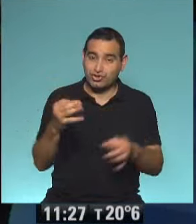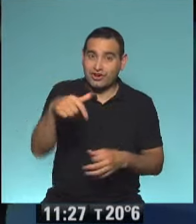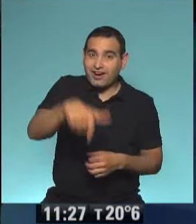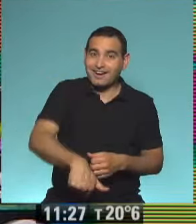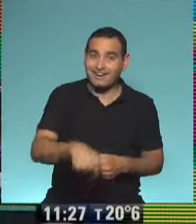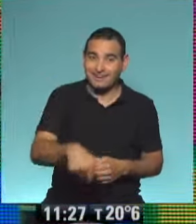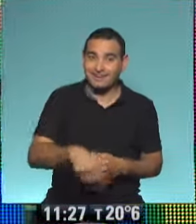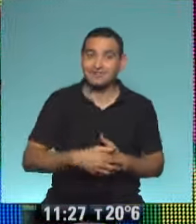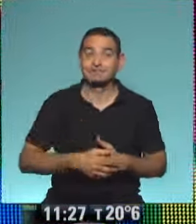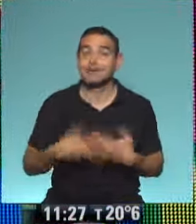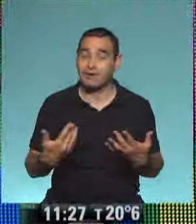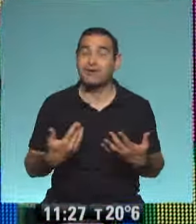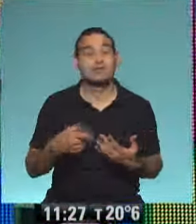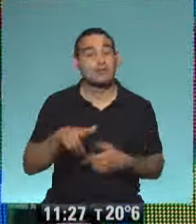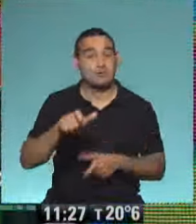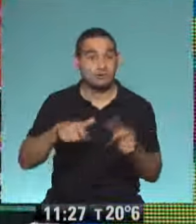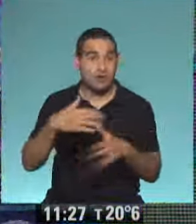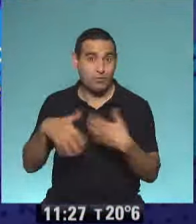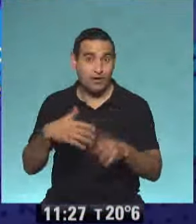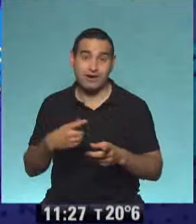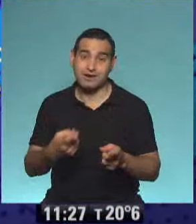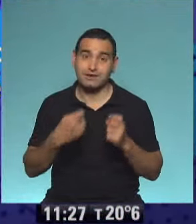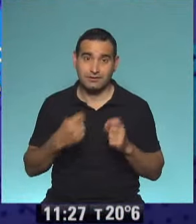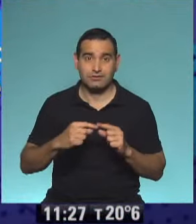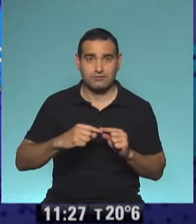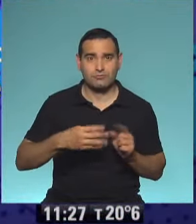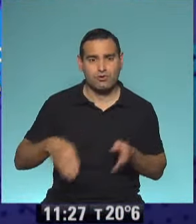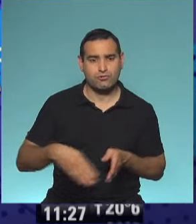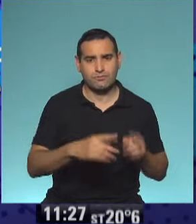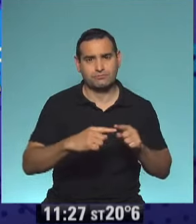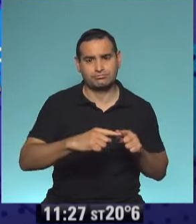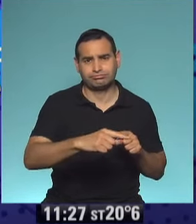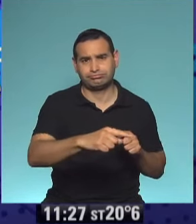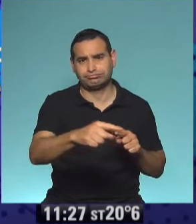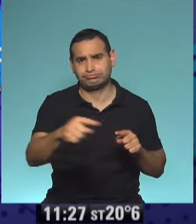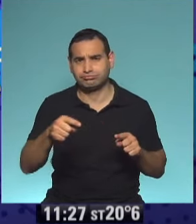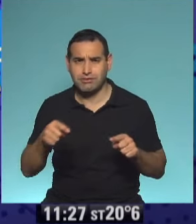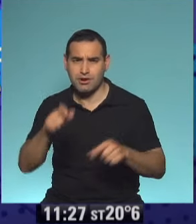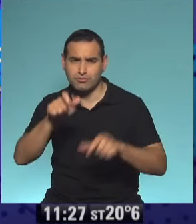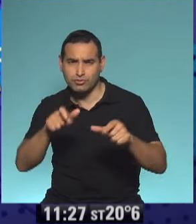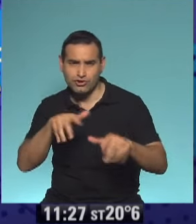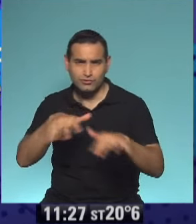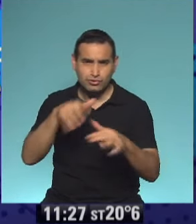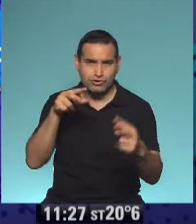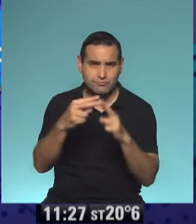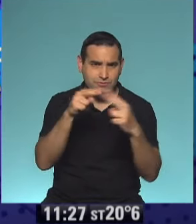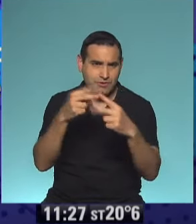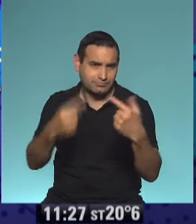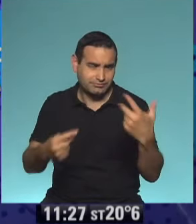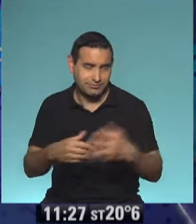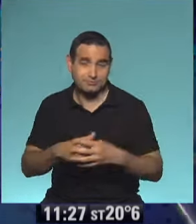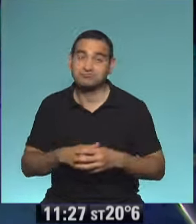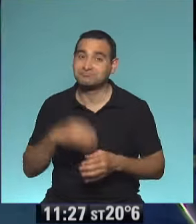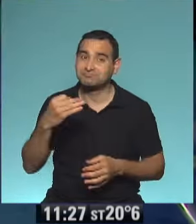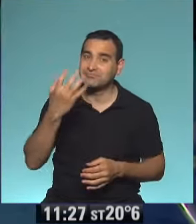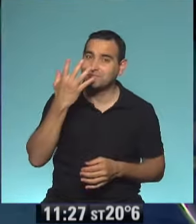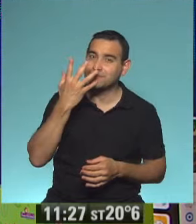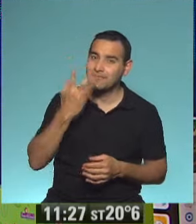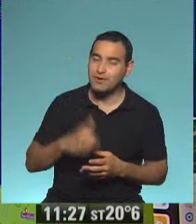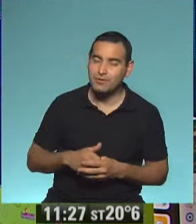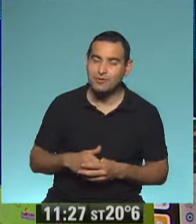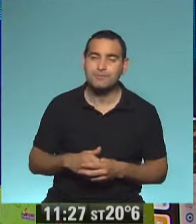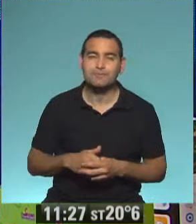Para eso, los y las participantes deberán atravesar un largo camino con personajes y situaciones de lo trabajado en esta segunda etapa. Me encanta, claro.